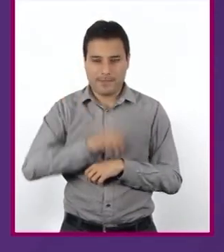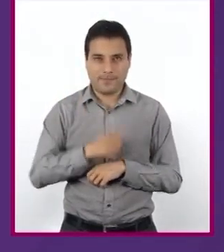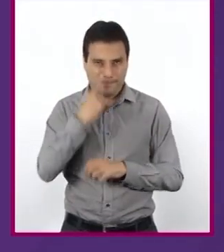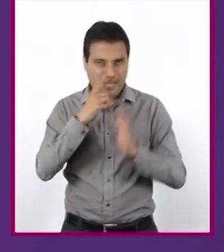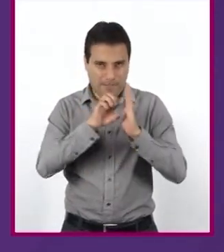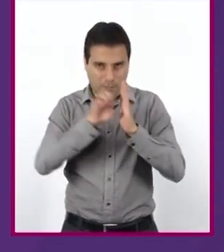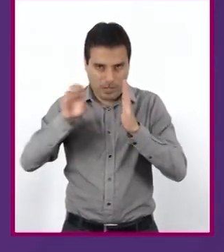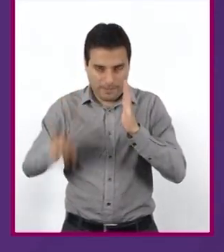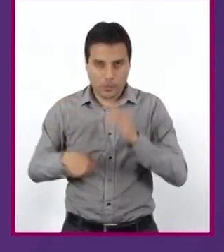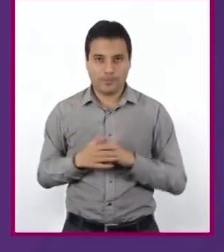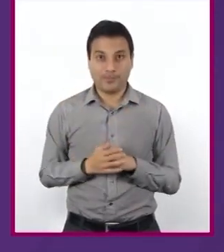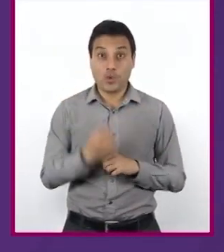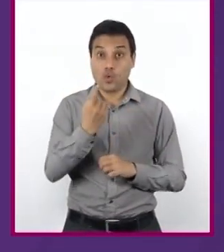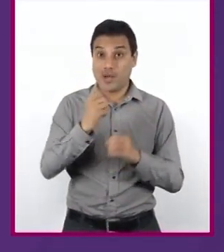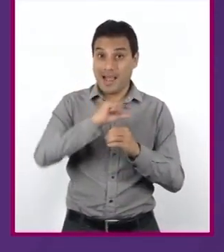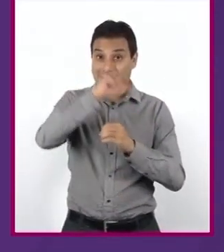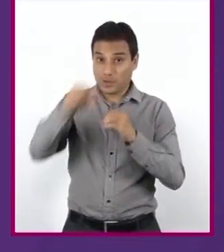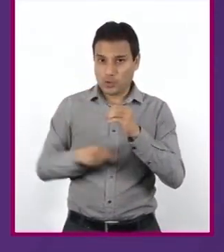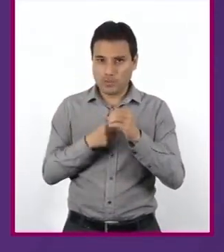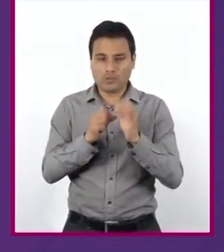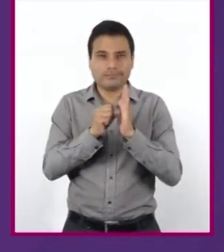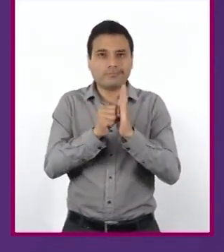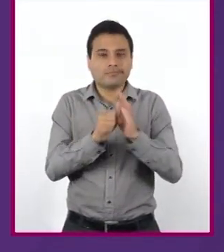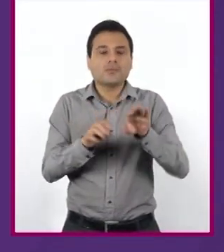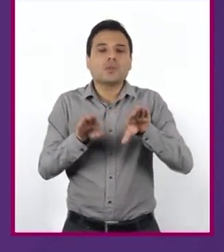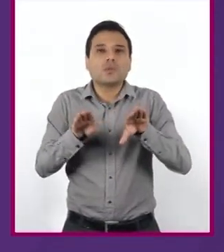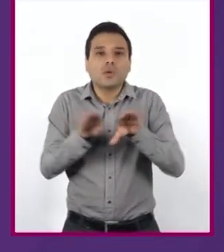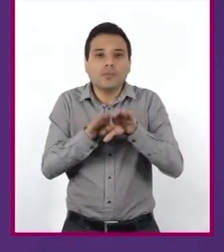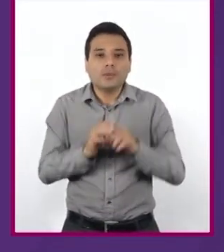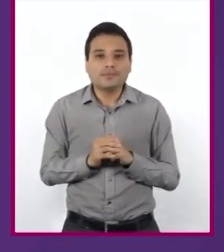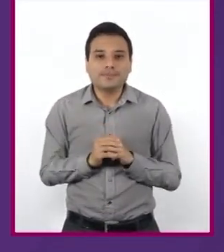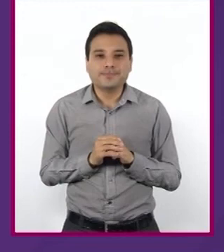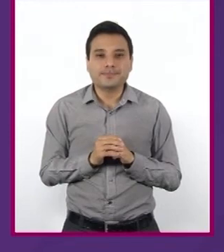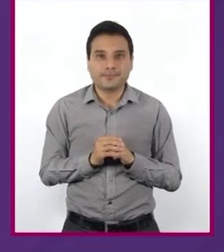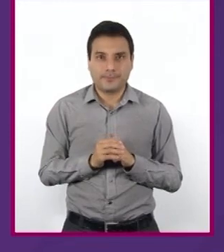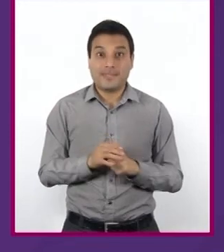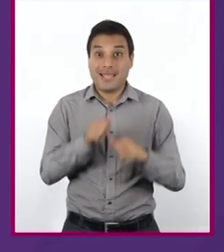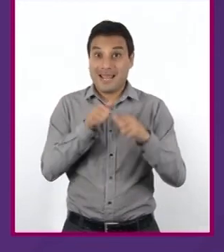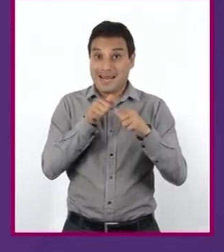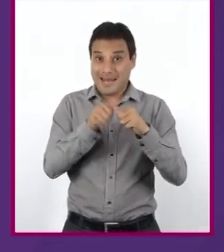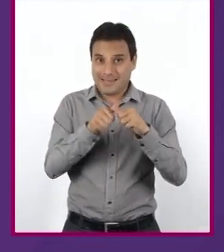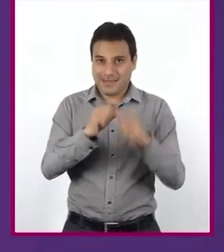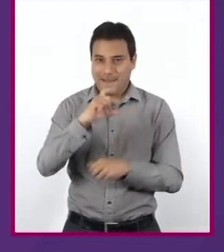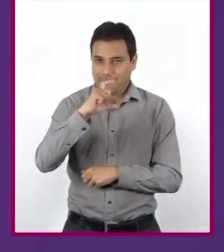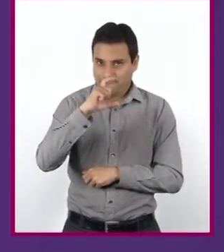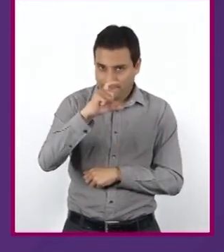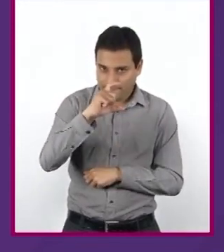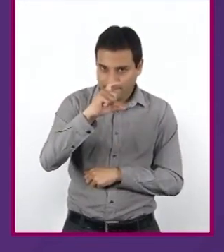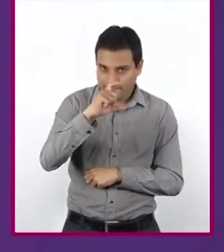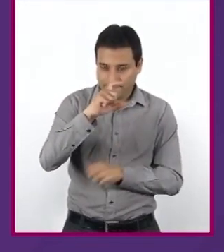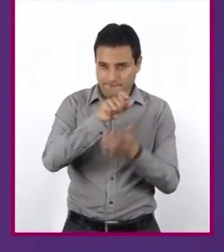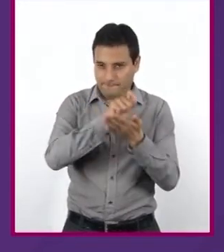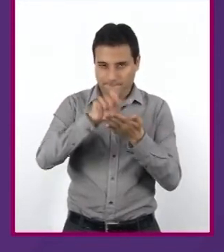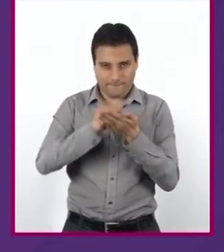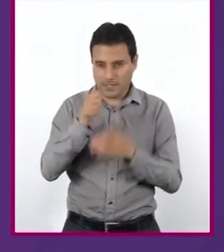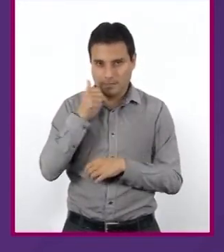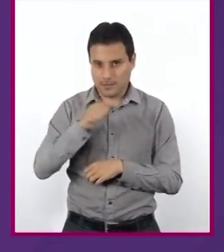Por ejemplo, un átomo se representa con un símbolo formado por una letra mayúscula,